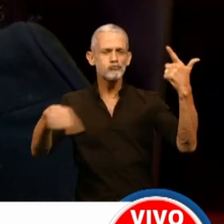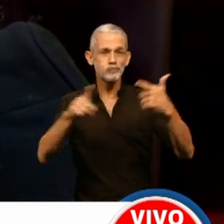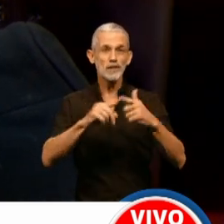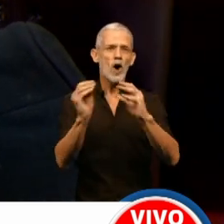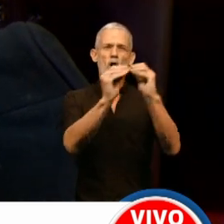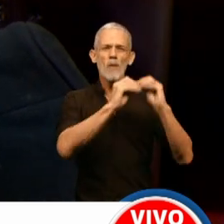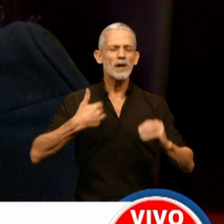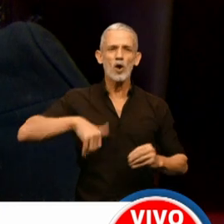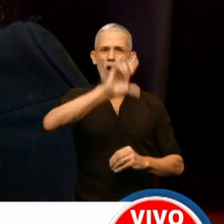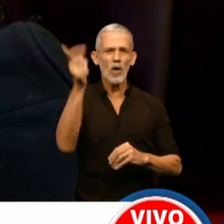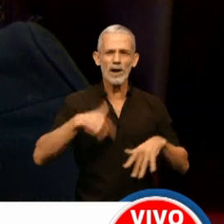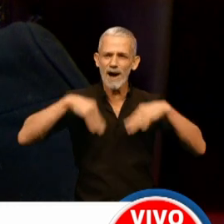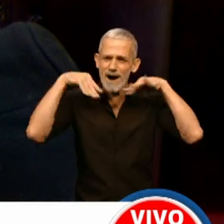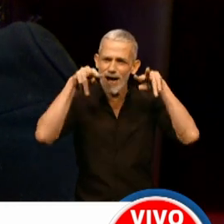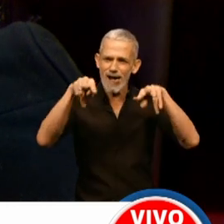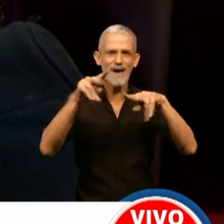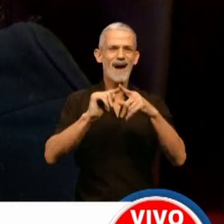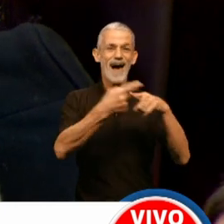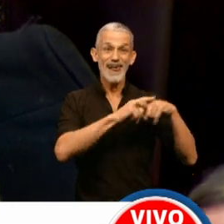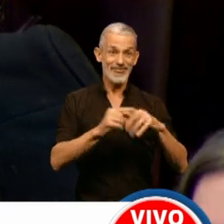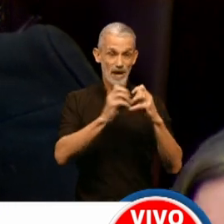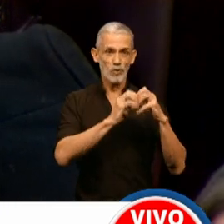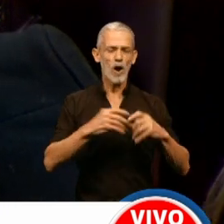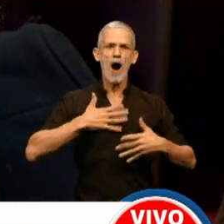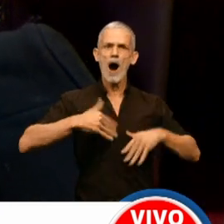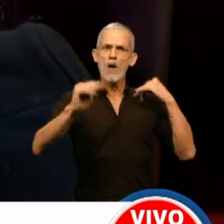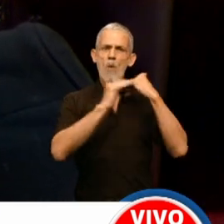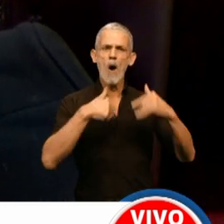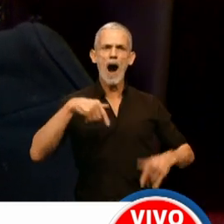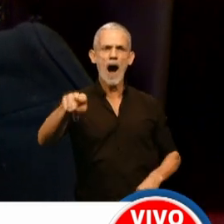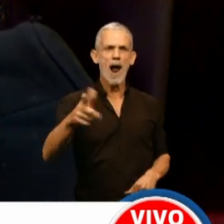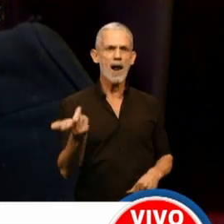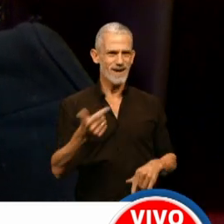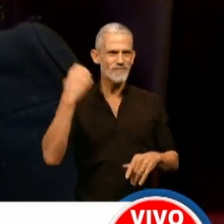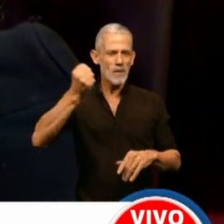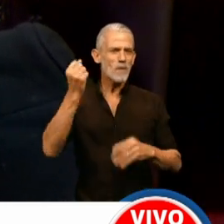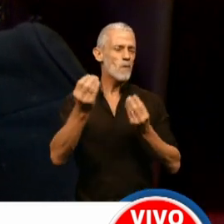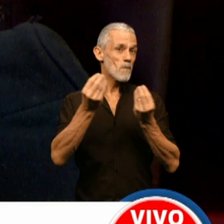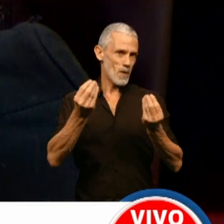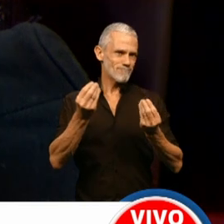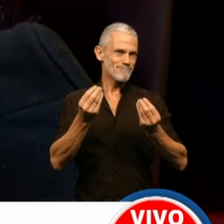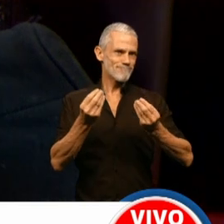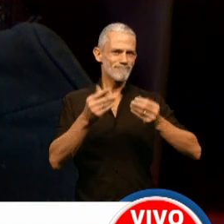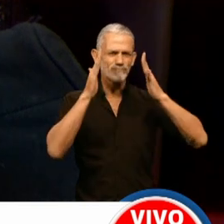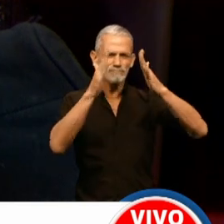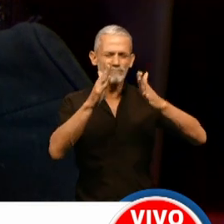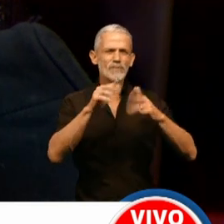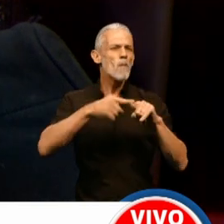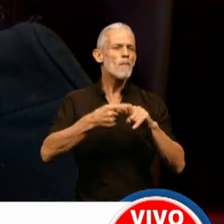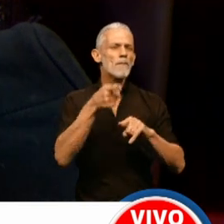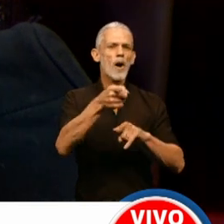todo el país pudieron seguir la discusión y verse representadas esto es clave de resaltar porque pone el centro de la vida política